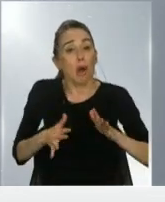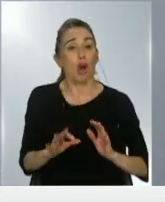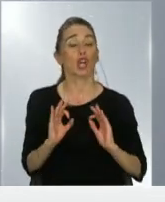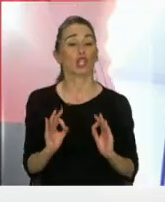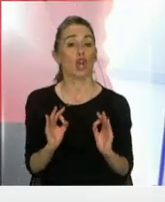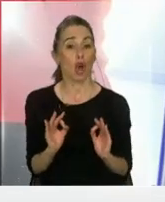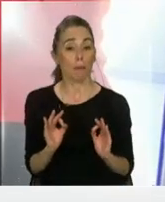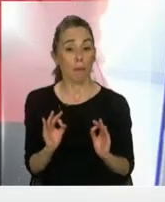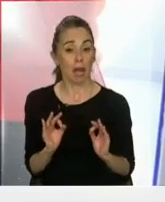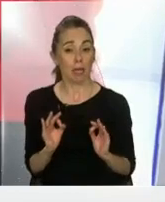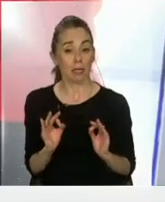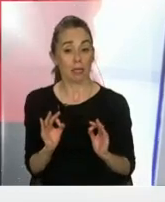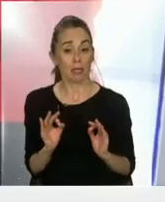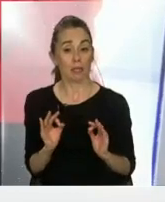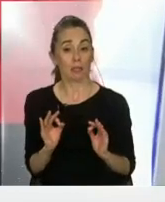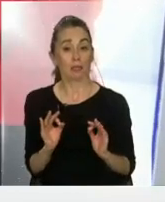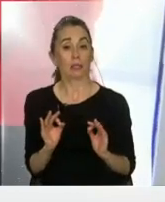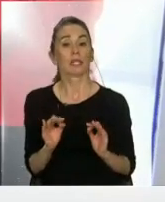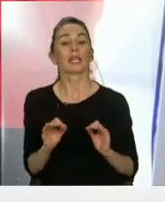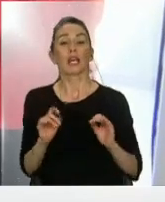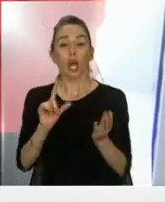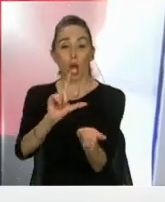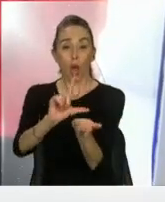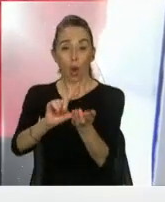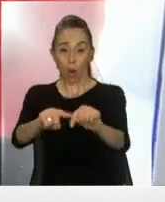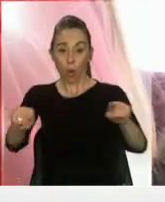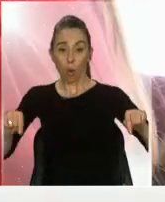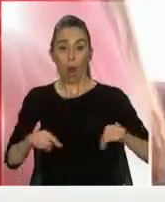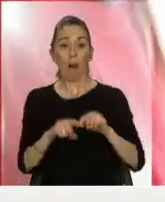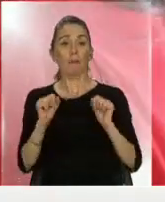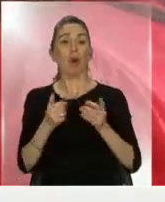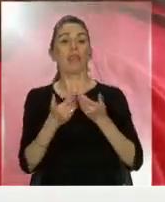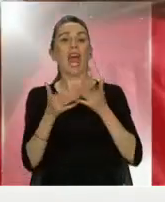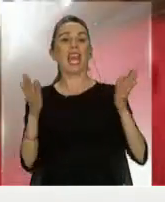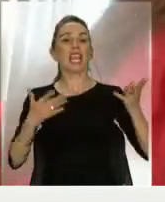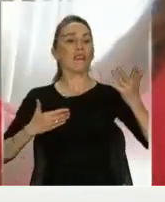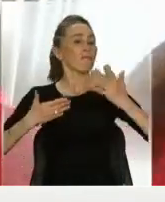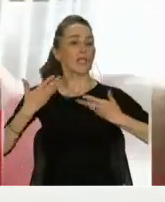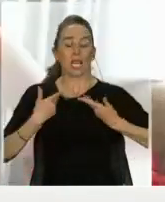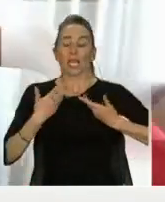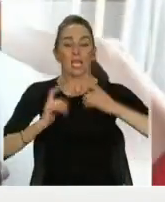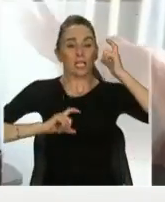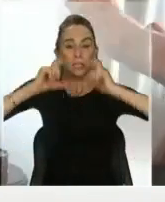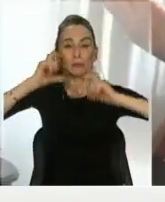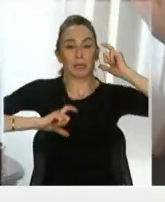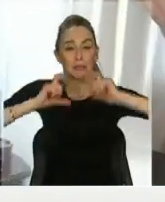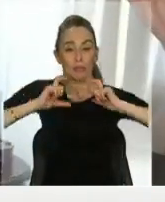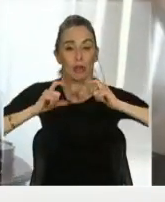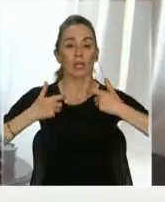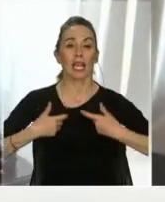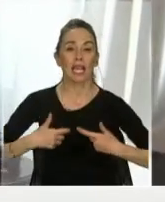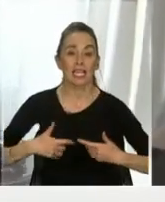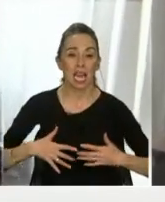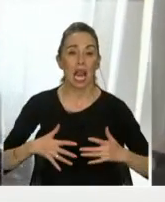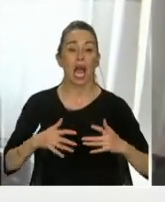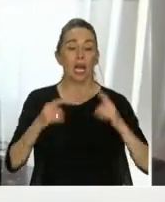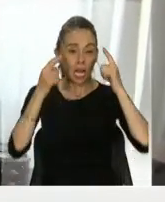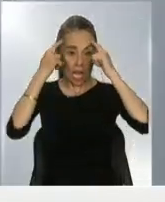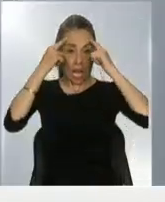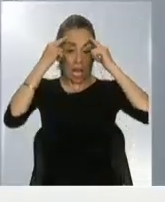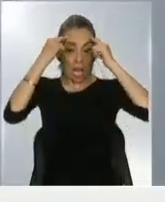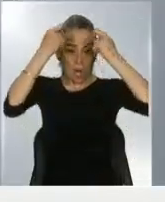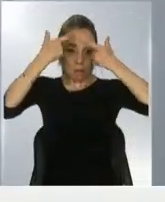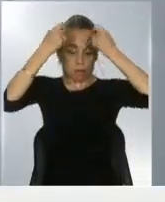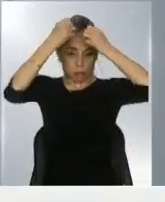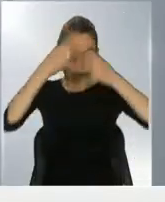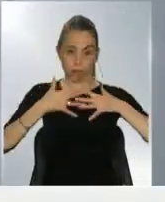normal. Dice que le acomoda los espacios en que puede expresarse libremente. Así se relaja y el síndrome disminuye sus